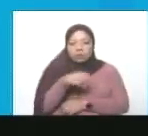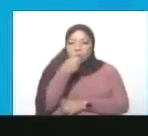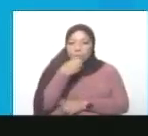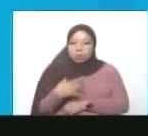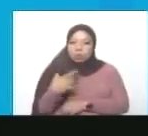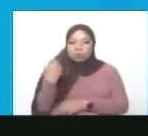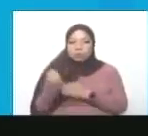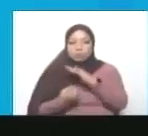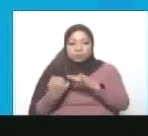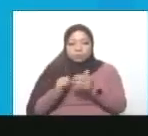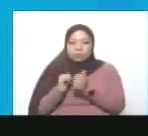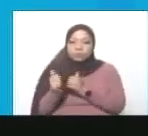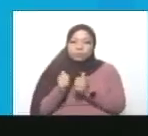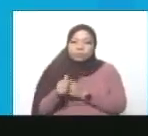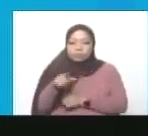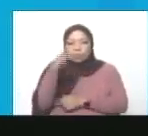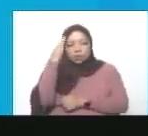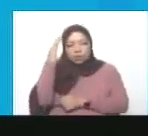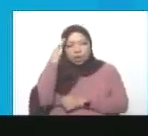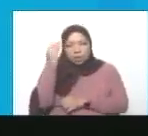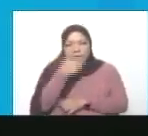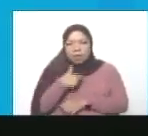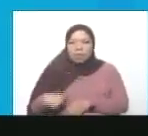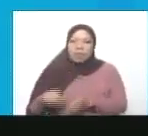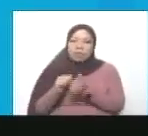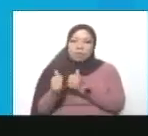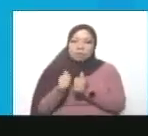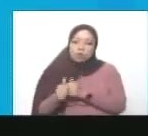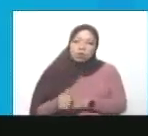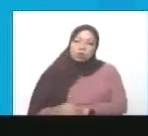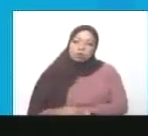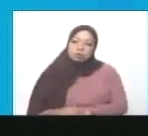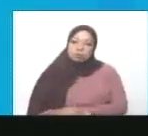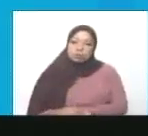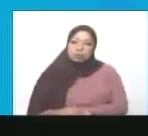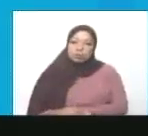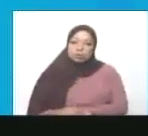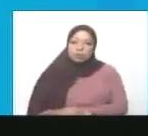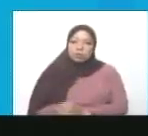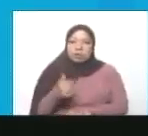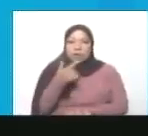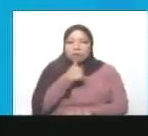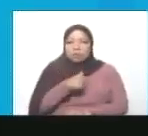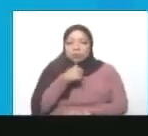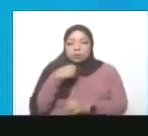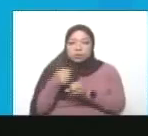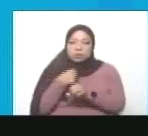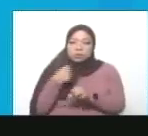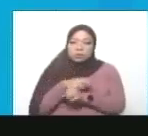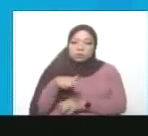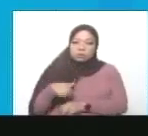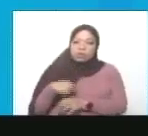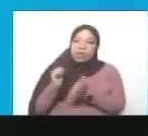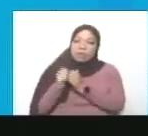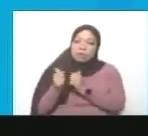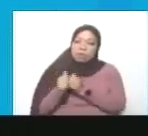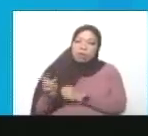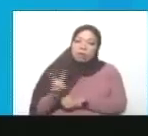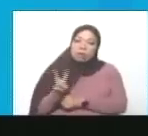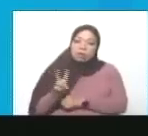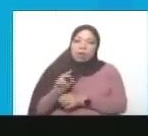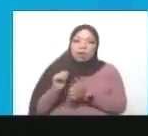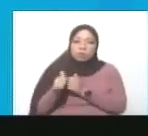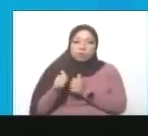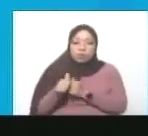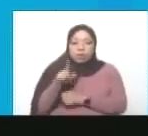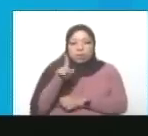las instalaciones deportivas, usted sabe, presidente, toda la pasión que sentimos también nosotros por el deporte, venimos del deporte